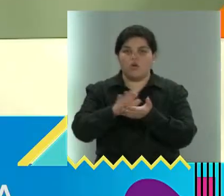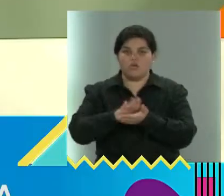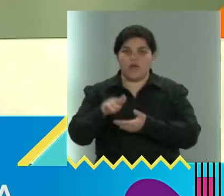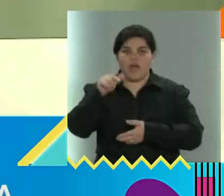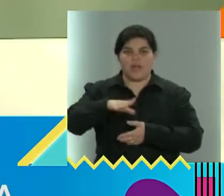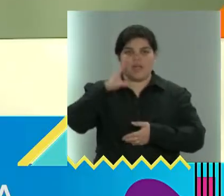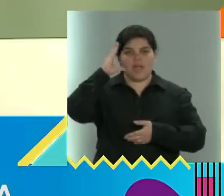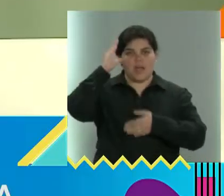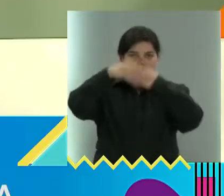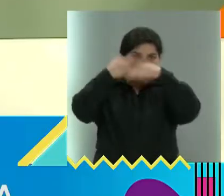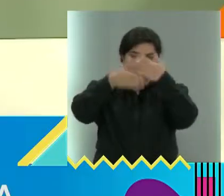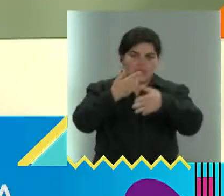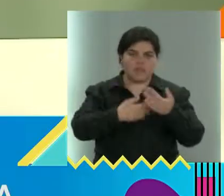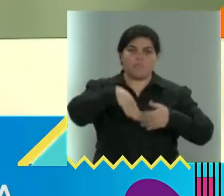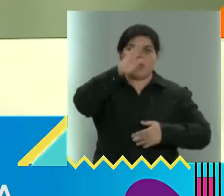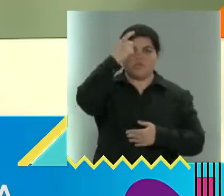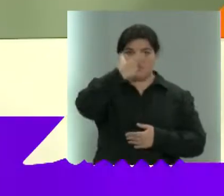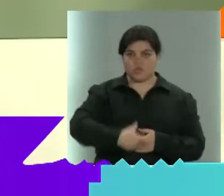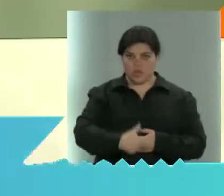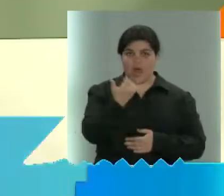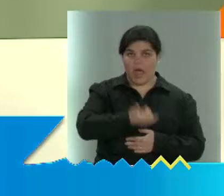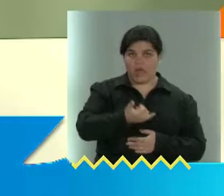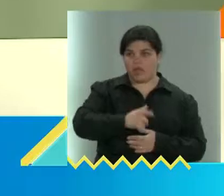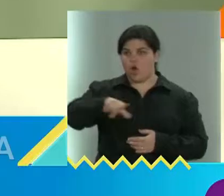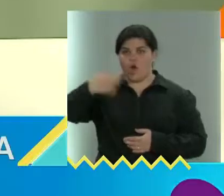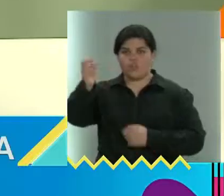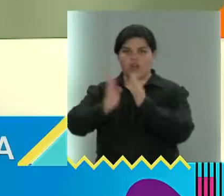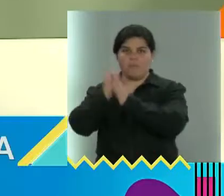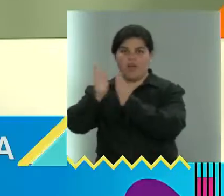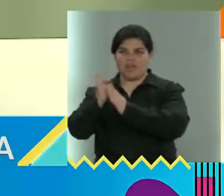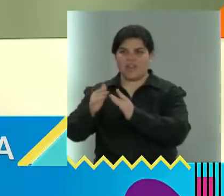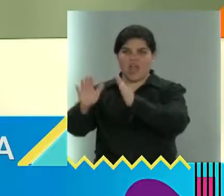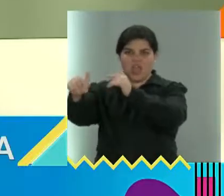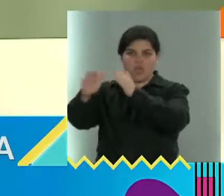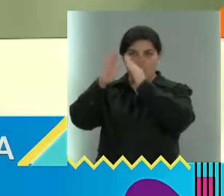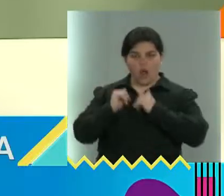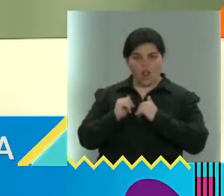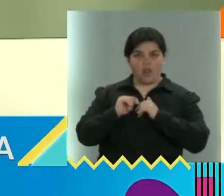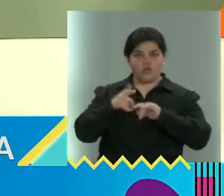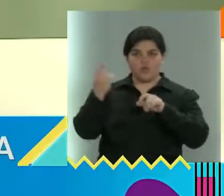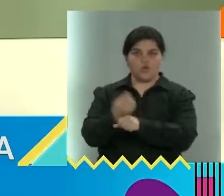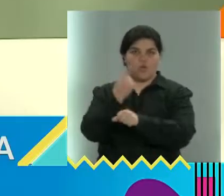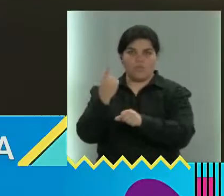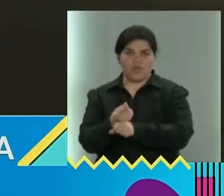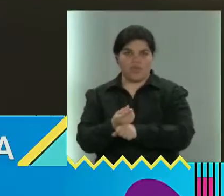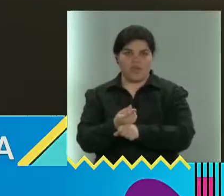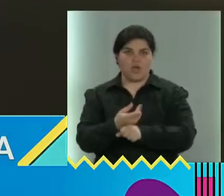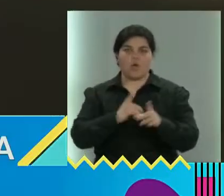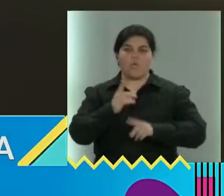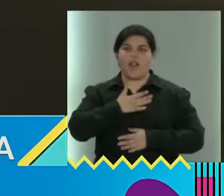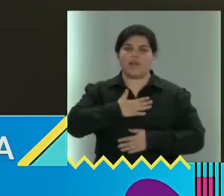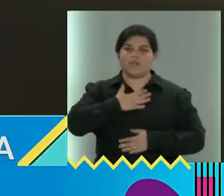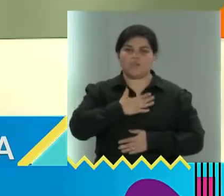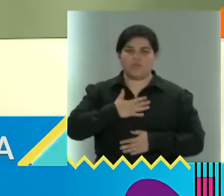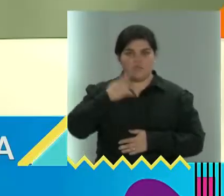valor agregado que tiene el ser humano y que nunca lo va a poder tener una máquina, que es la creatividad y la capacidad de sentir. Y